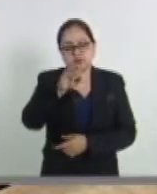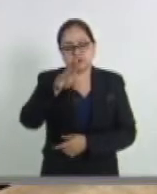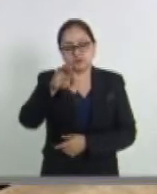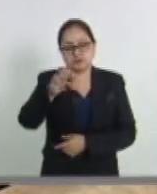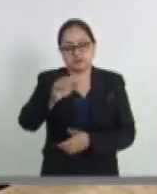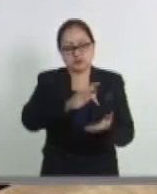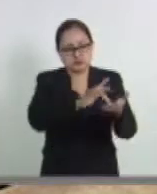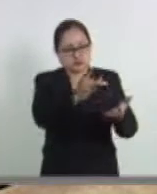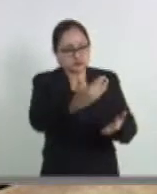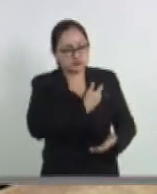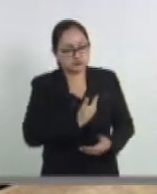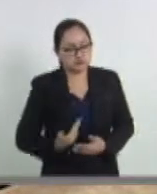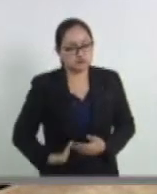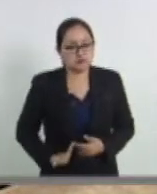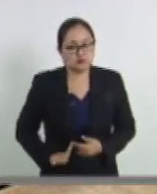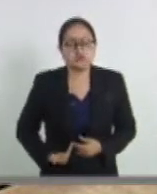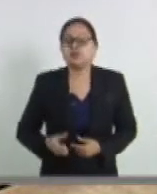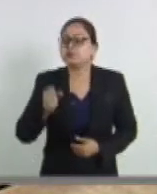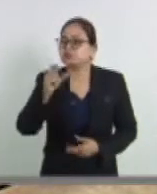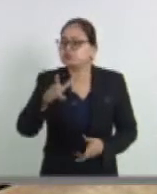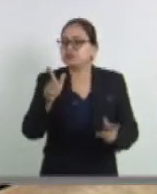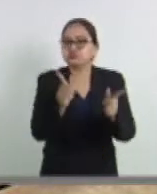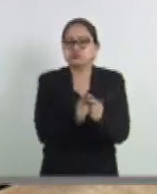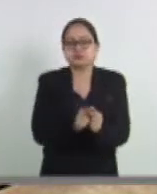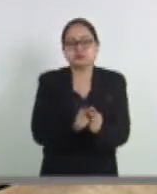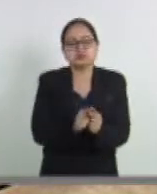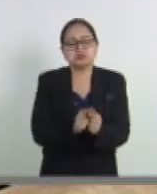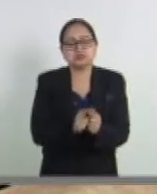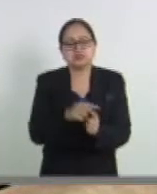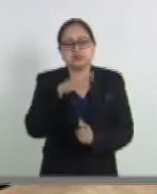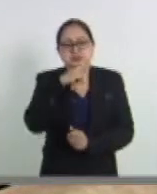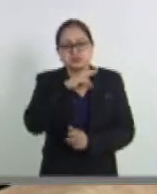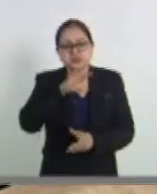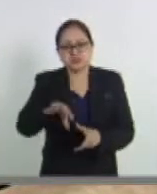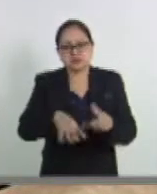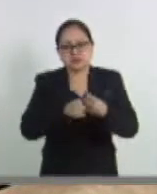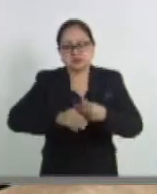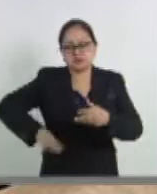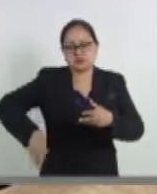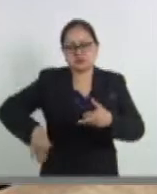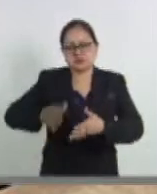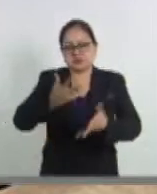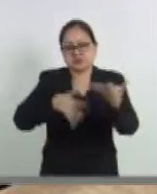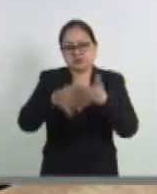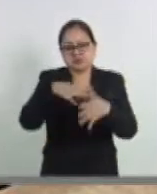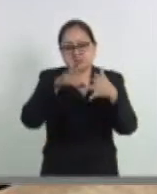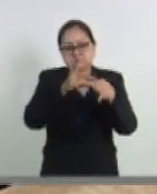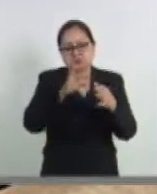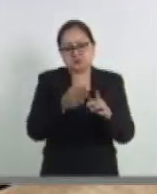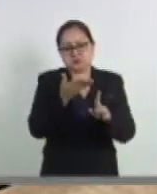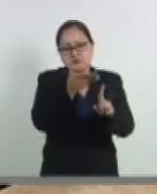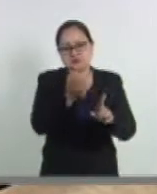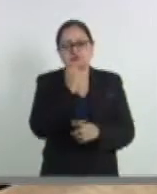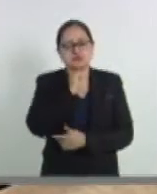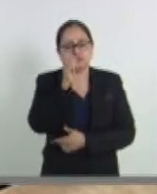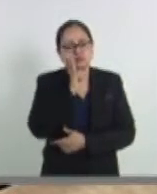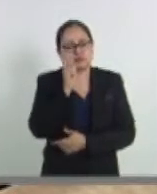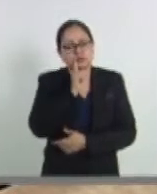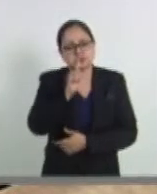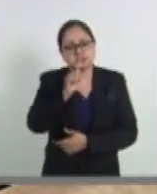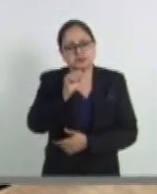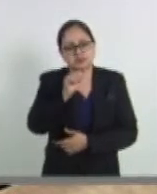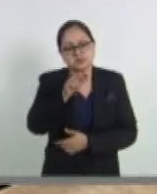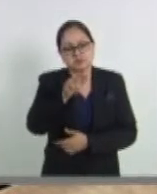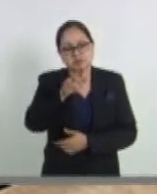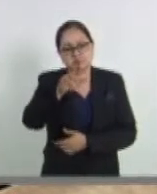Gracias, presidente. Simplemente para, en adición a lo ya comentado por la senadora Laura Rojas como